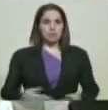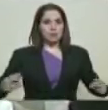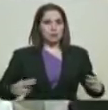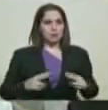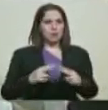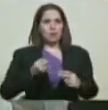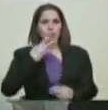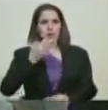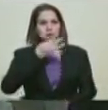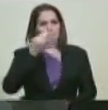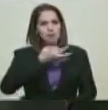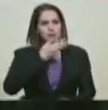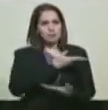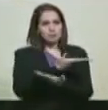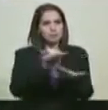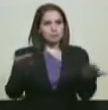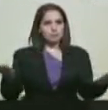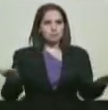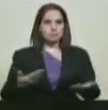presentes.